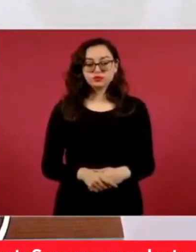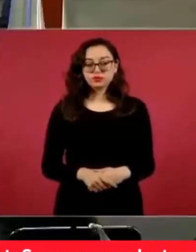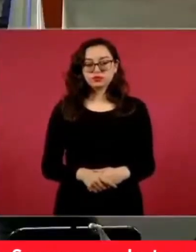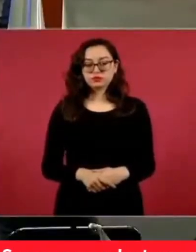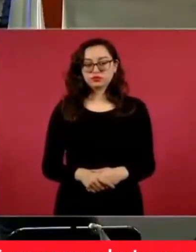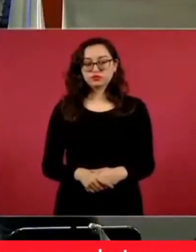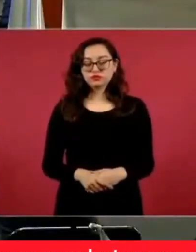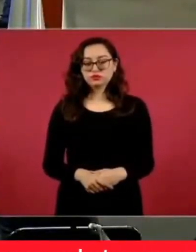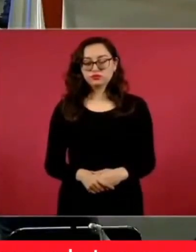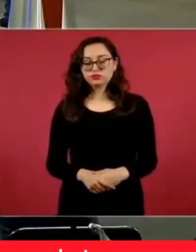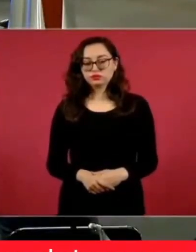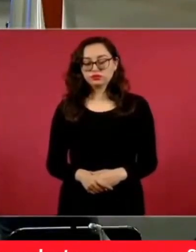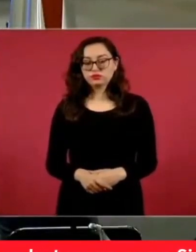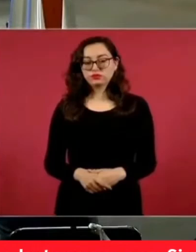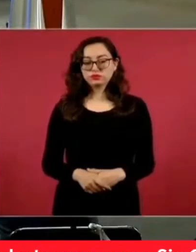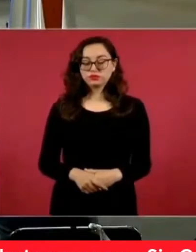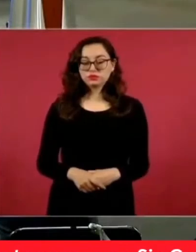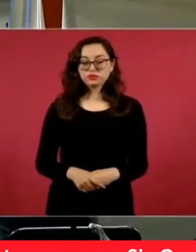Sí.